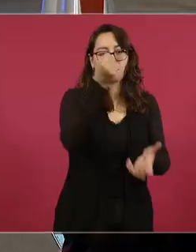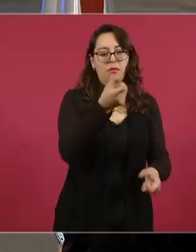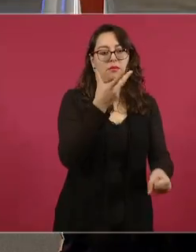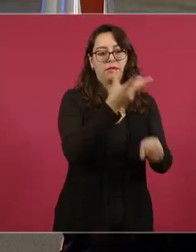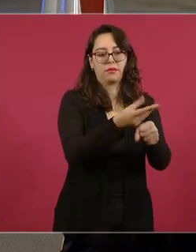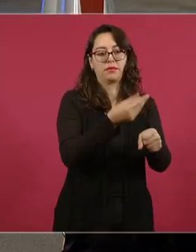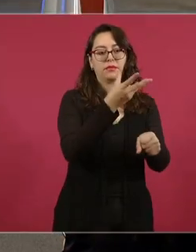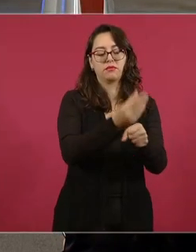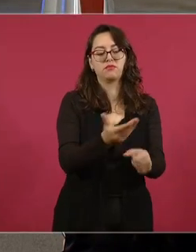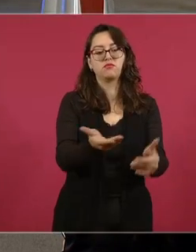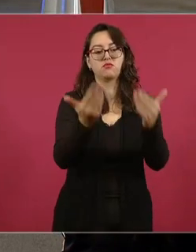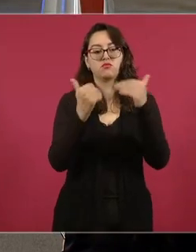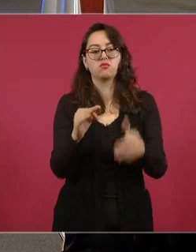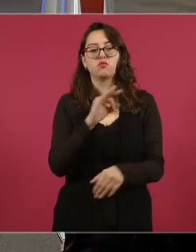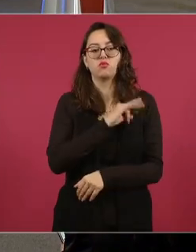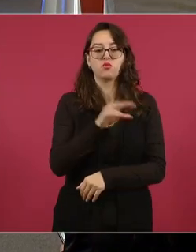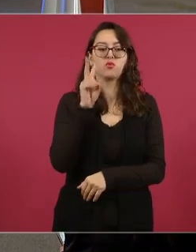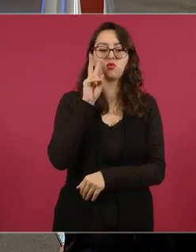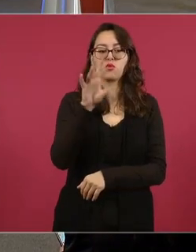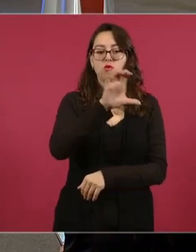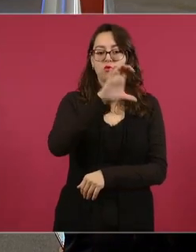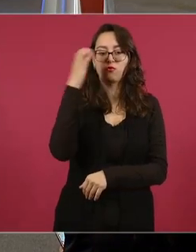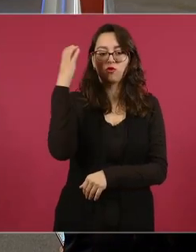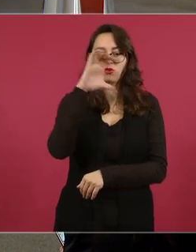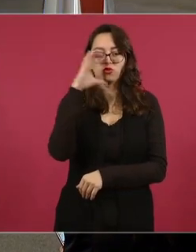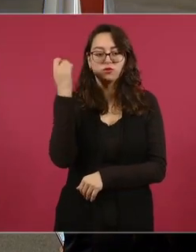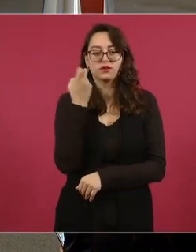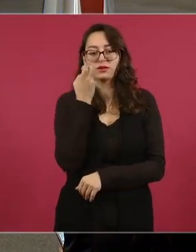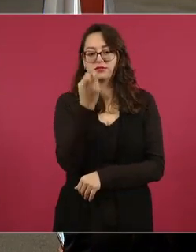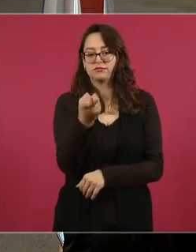Adelante están unas gráficas y sería todo, señor presidente.